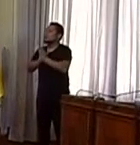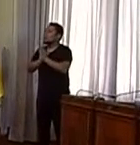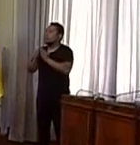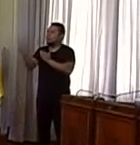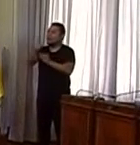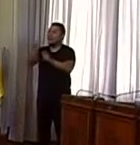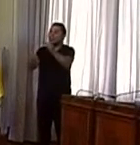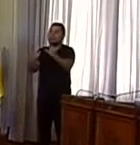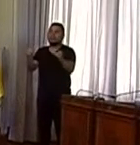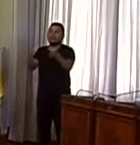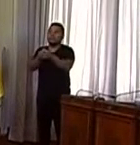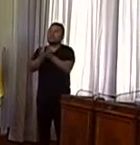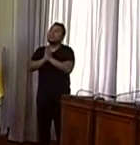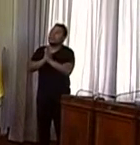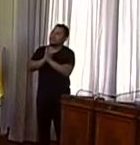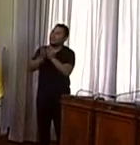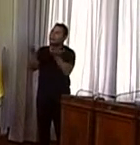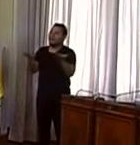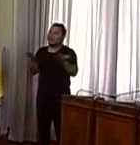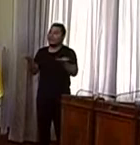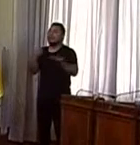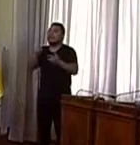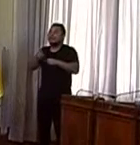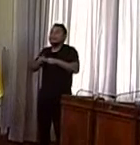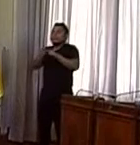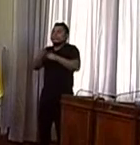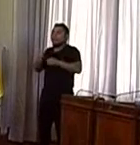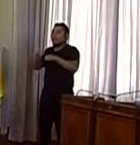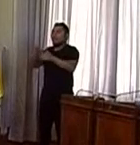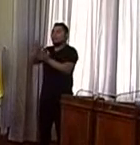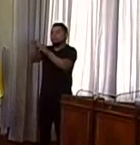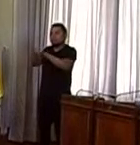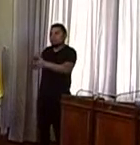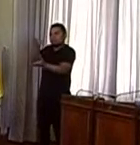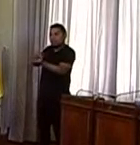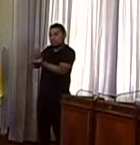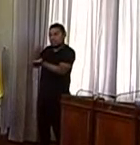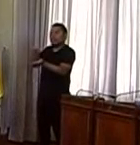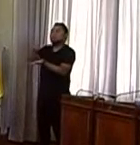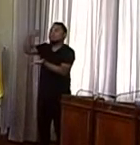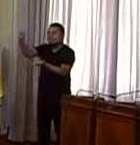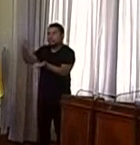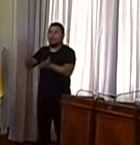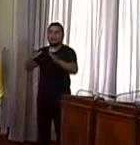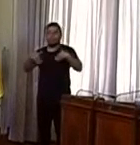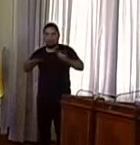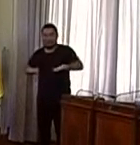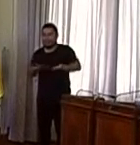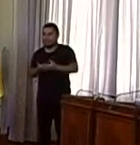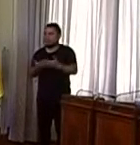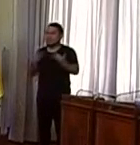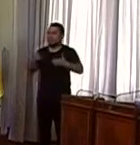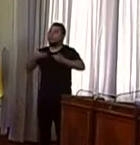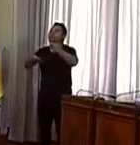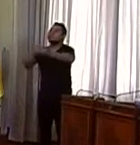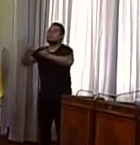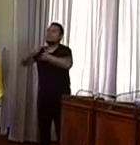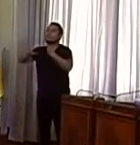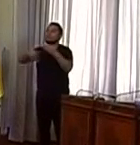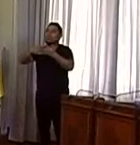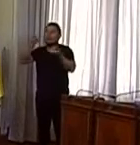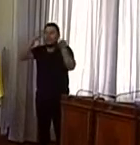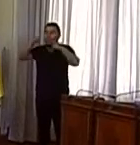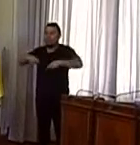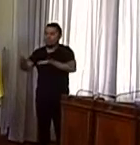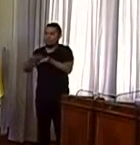miembros del Consejo que se sirvan exonerarnos de la aprobación del acta para poder llevar adelante todos los acuerdos